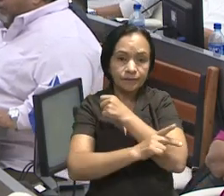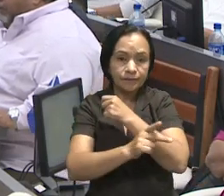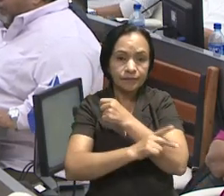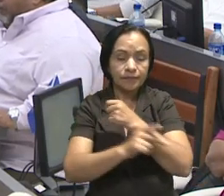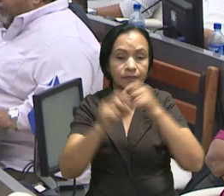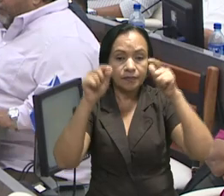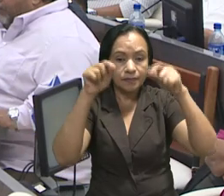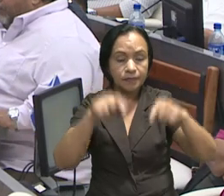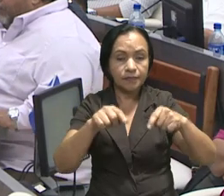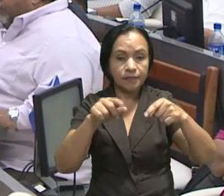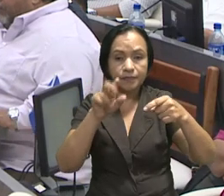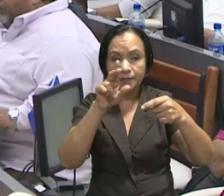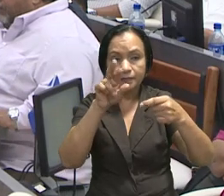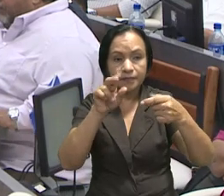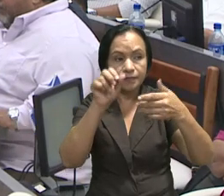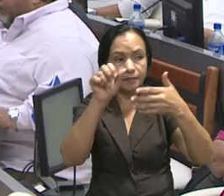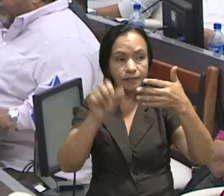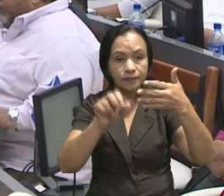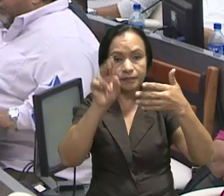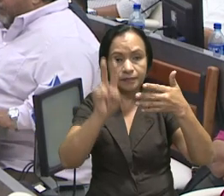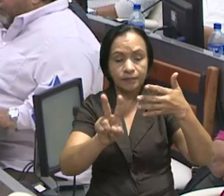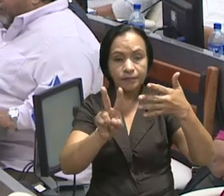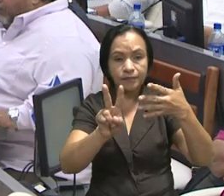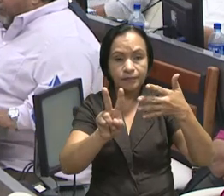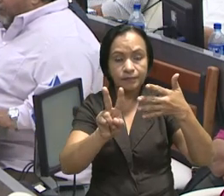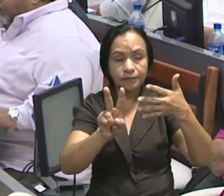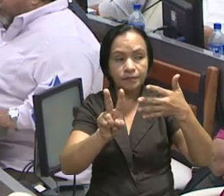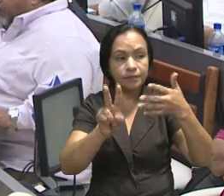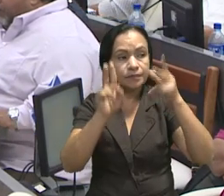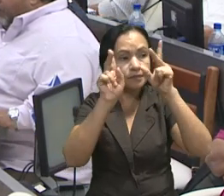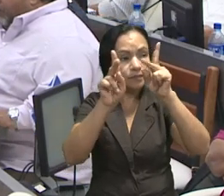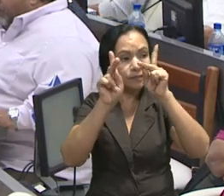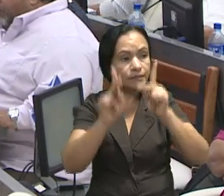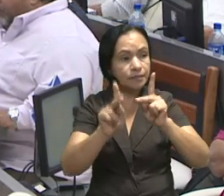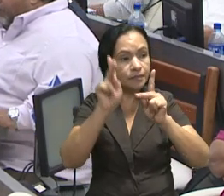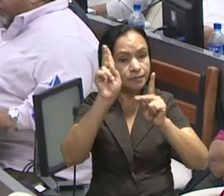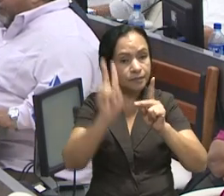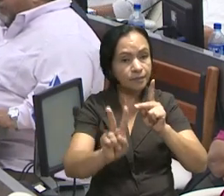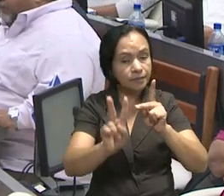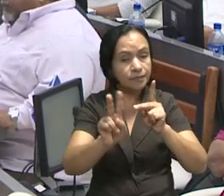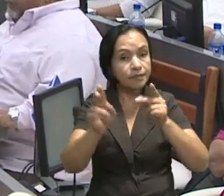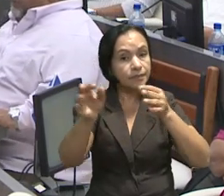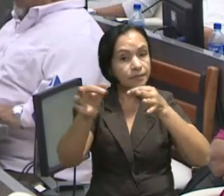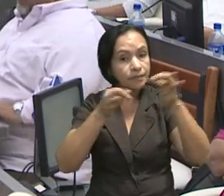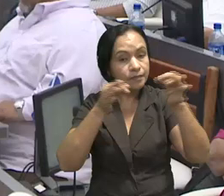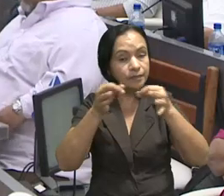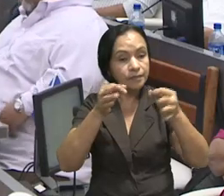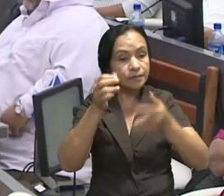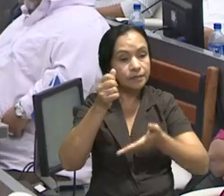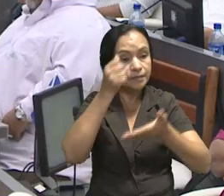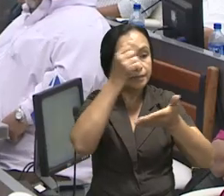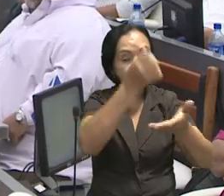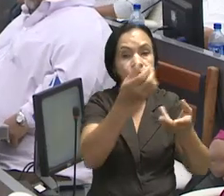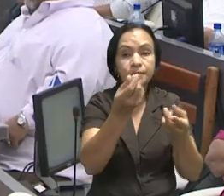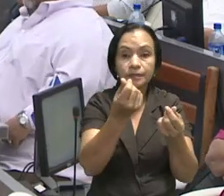En este mismo decreto, en el artículo 2, en el párrafo segundo, expresa que la pensión de